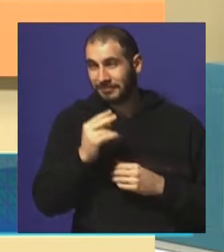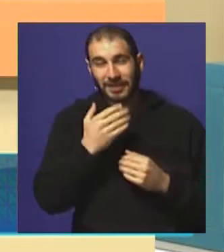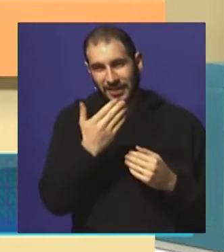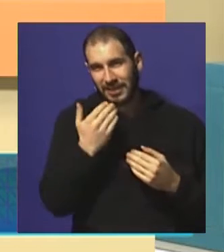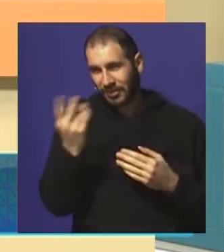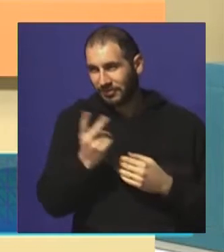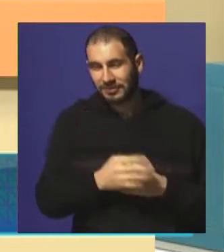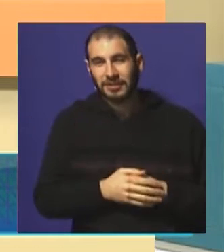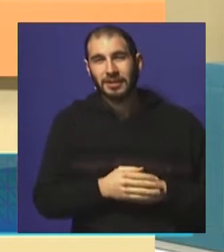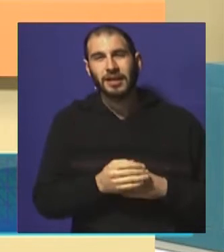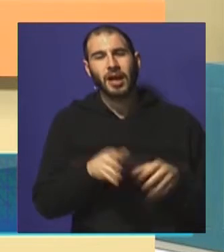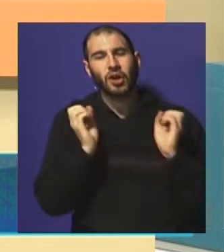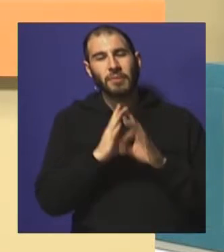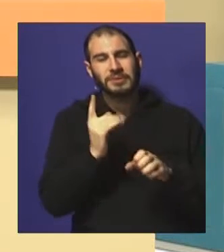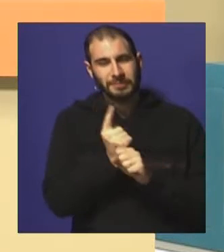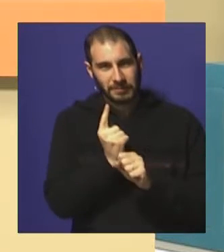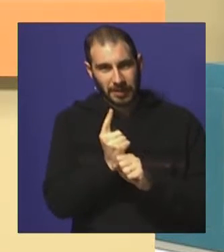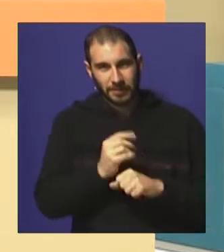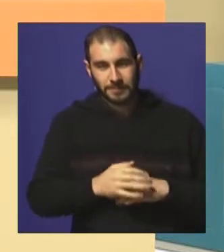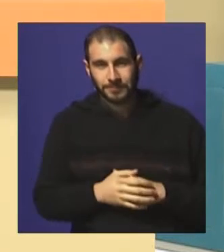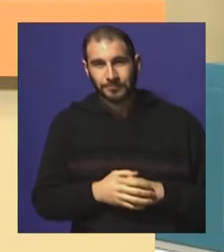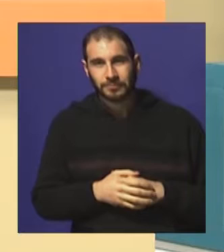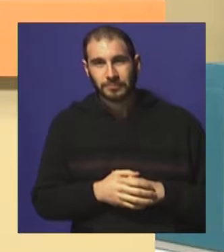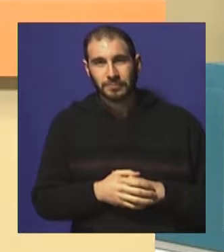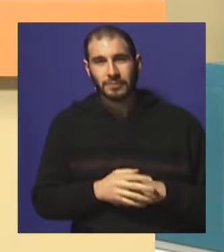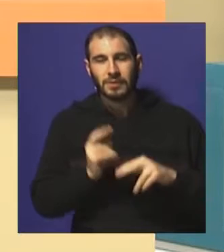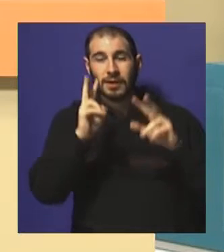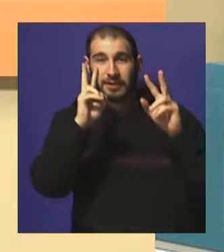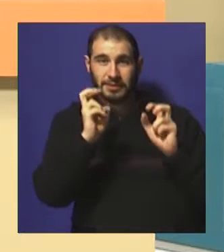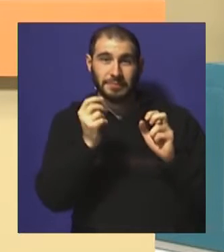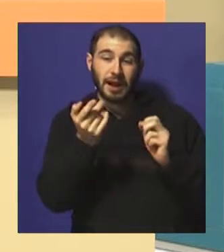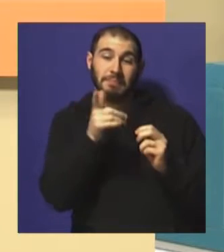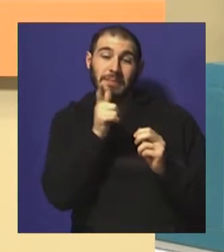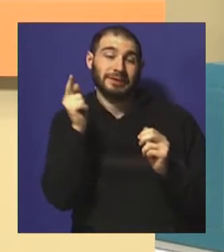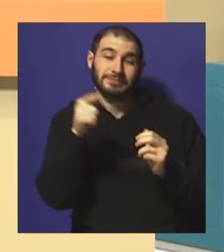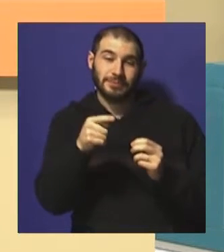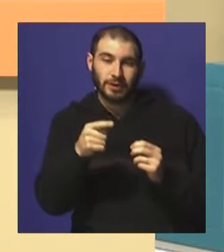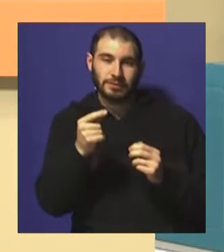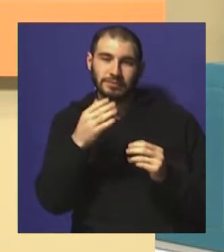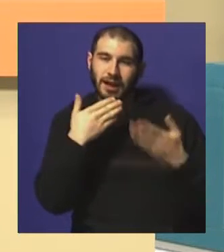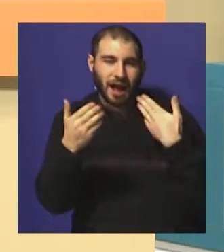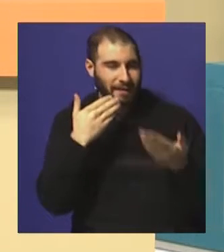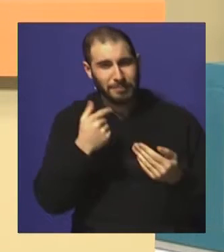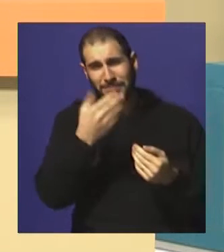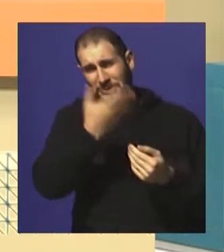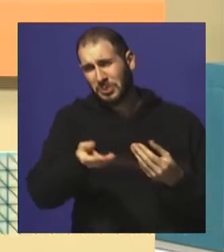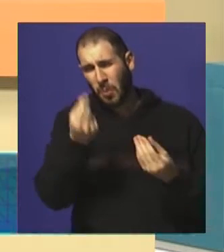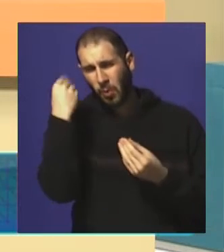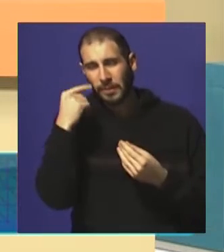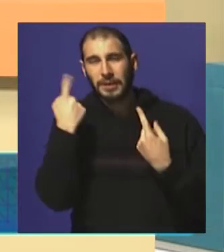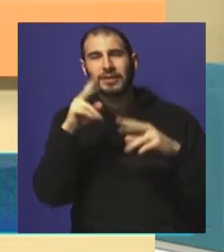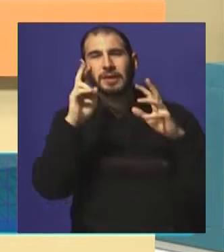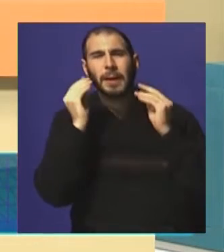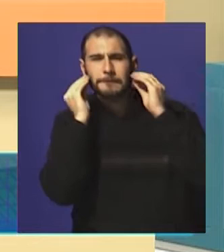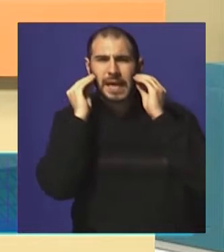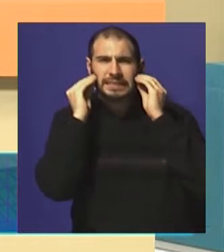favor. Bueno, empezar primero, obviamente, por un tema que ya a lo mejor lo tenés que haber hablado con muchas personas, pero el tema Messi,